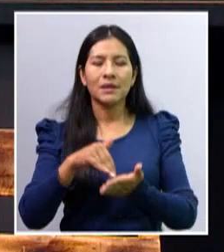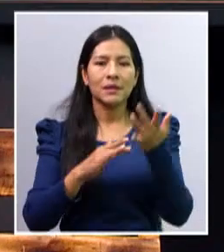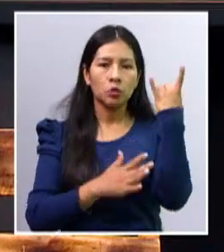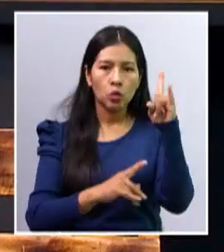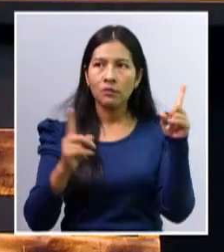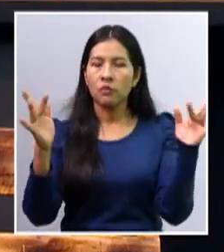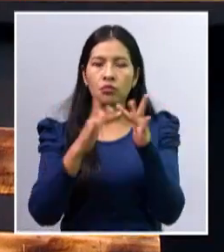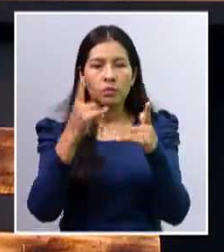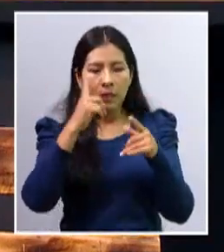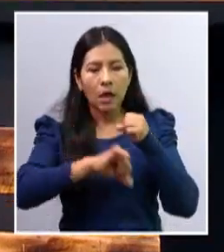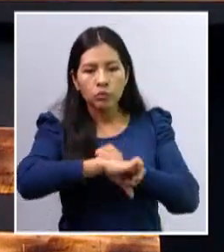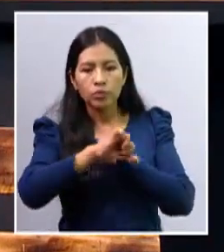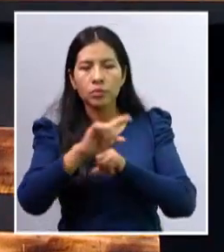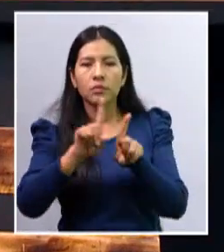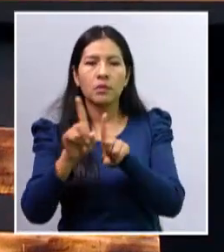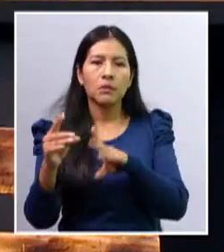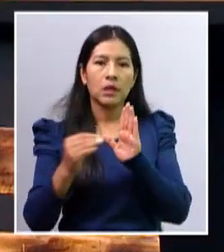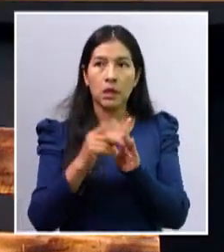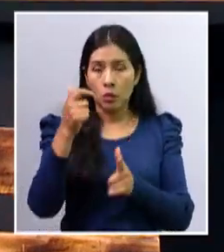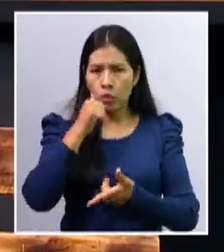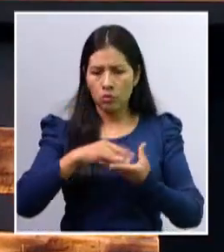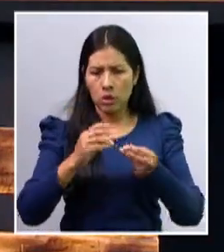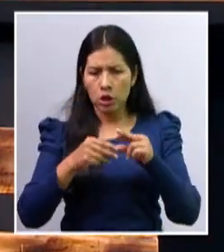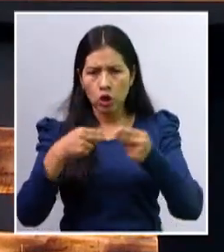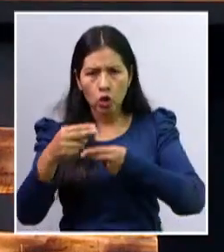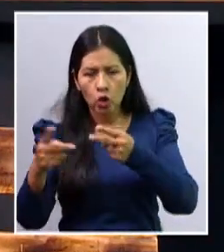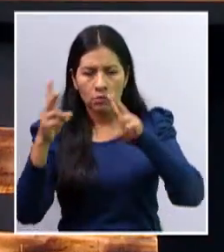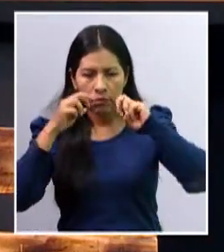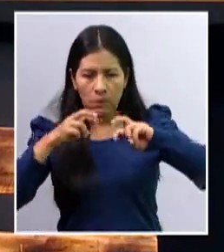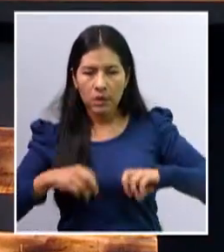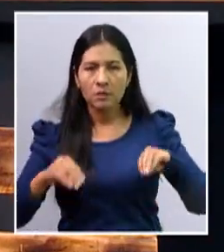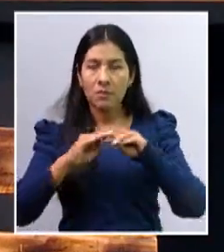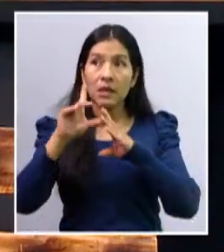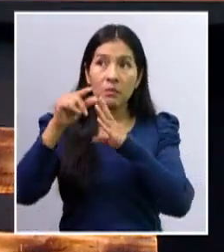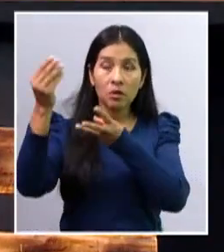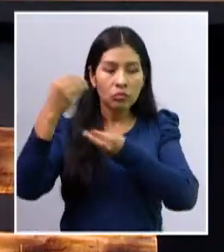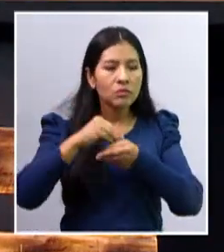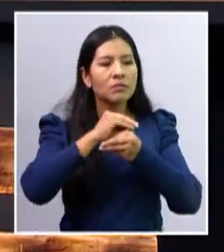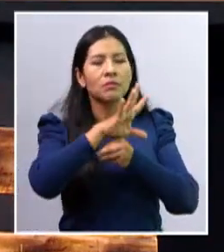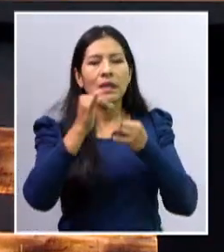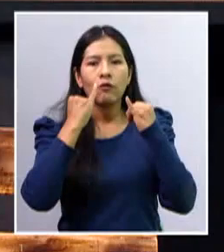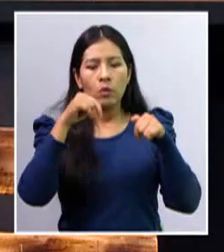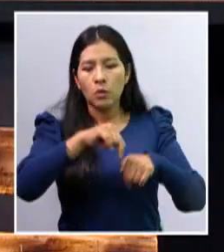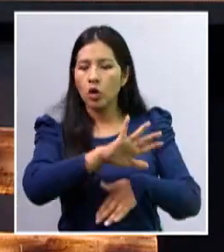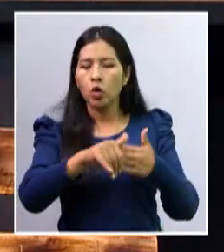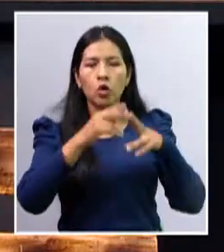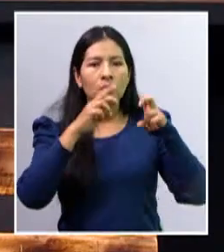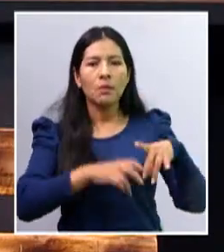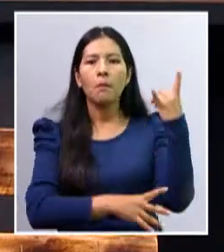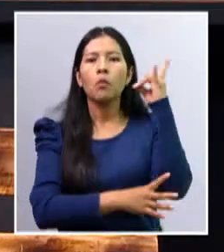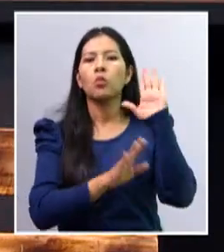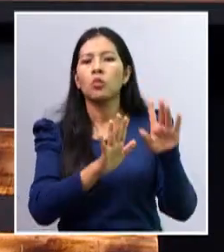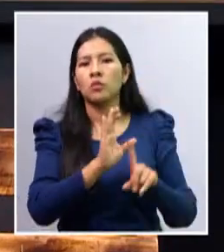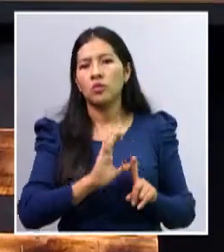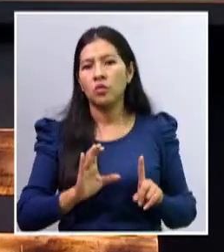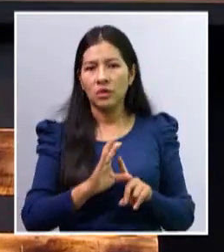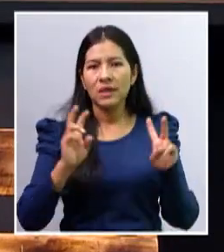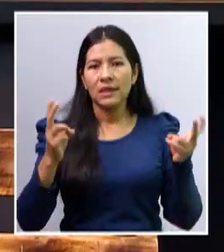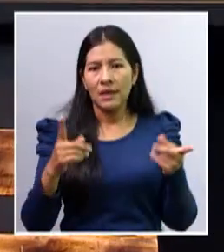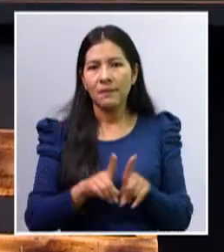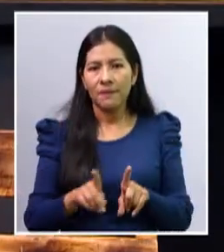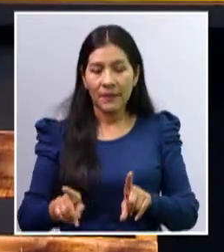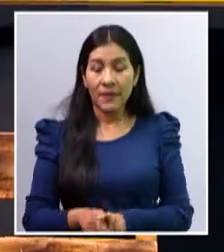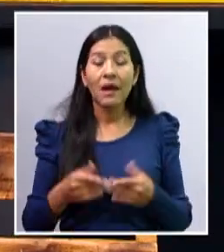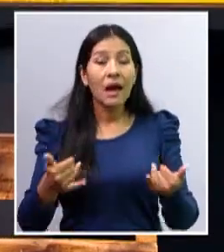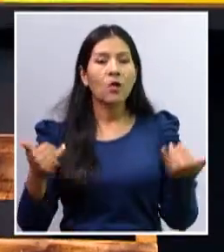más sorpresas también con ella como historiadora como investigadora también que lo está haciendo fantástico fuera de nuestras fronteras seguimos con más en culturas